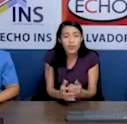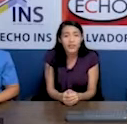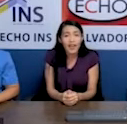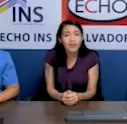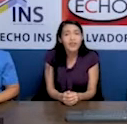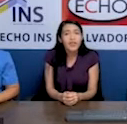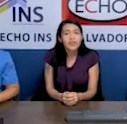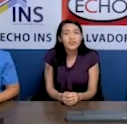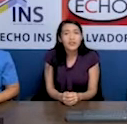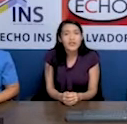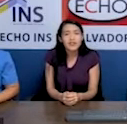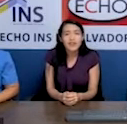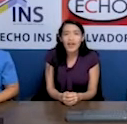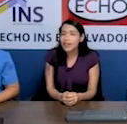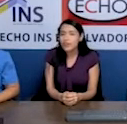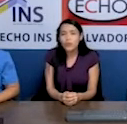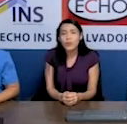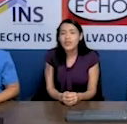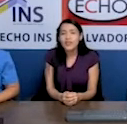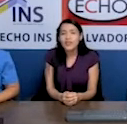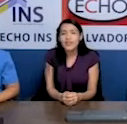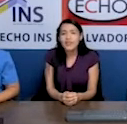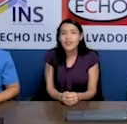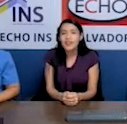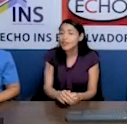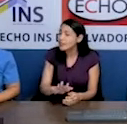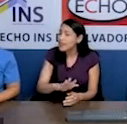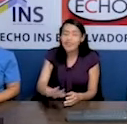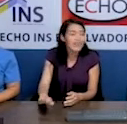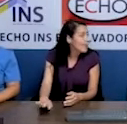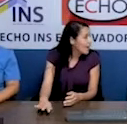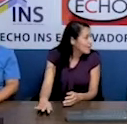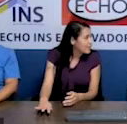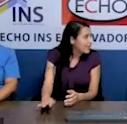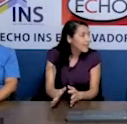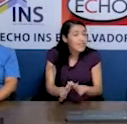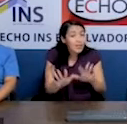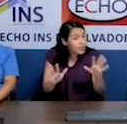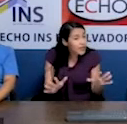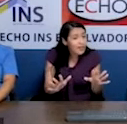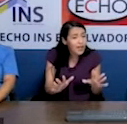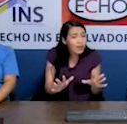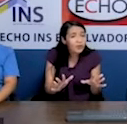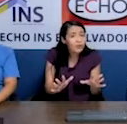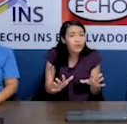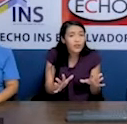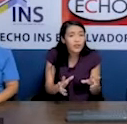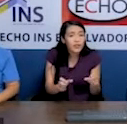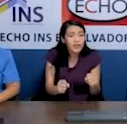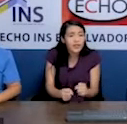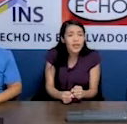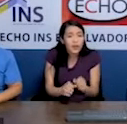muy documentado. Entonces la ansiedad yo podría decir que es de descarte. Ya hemos descartado